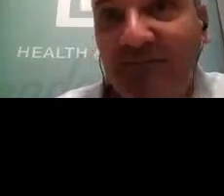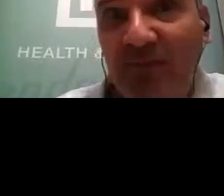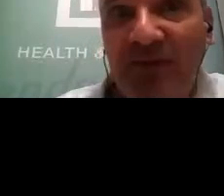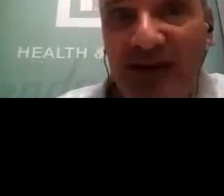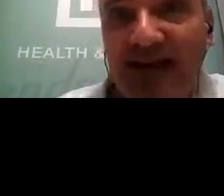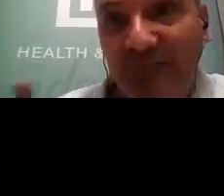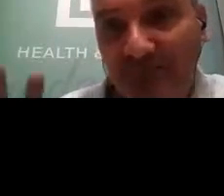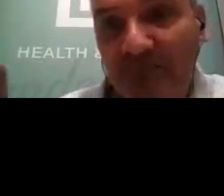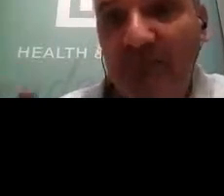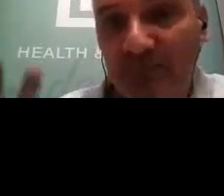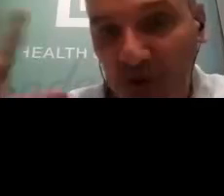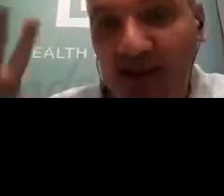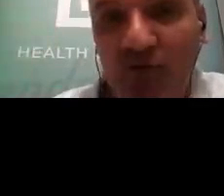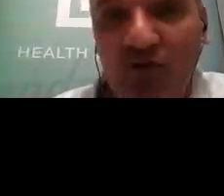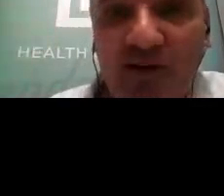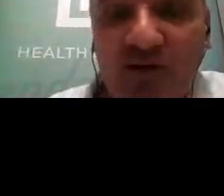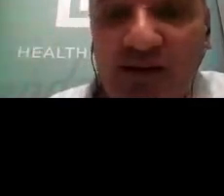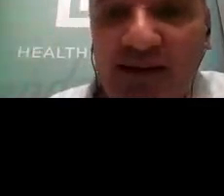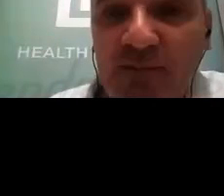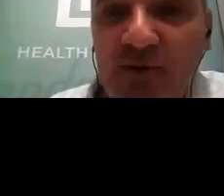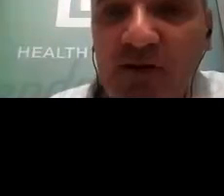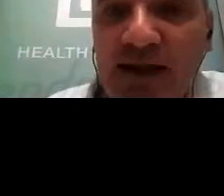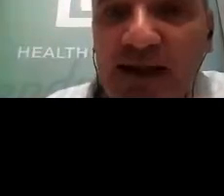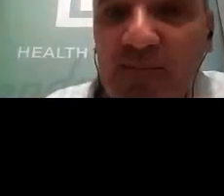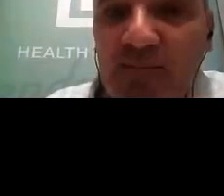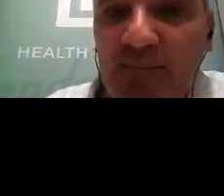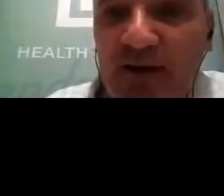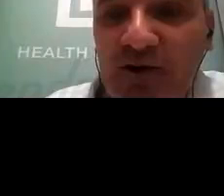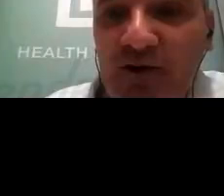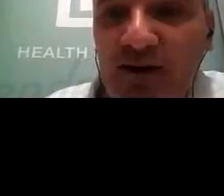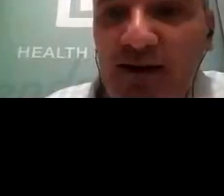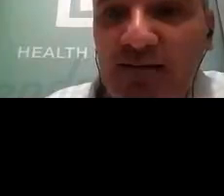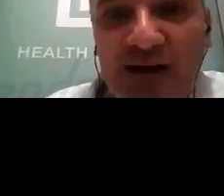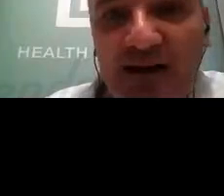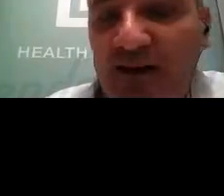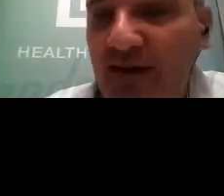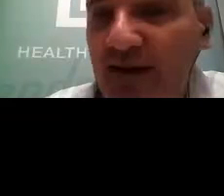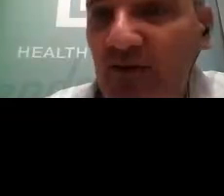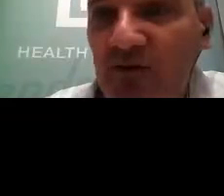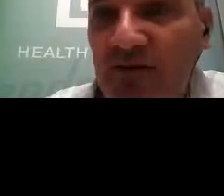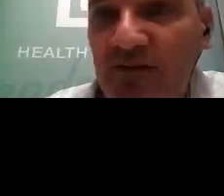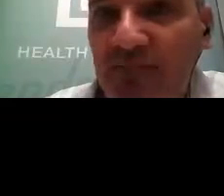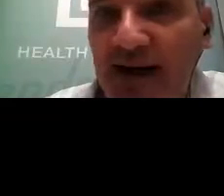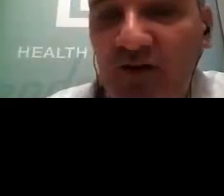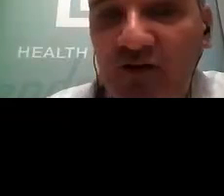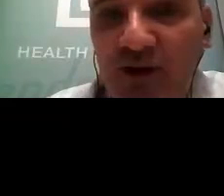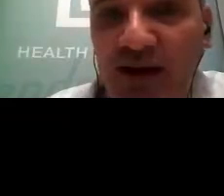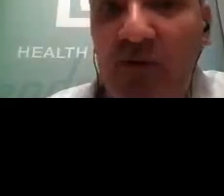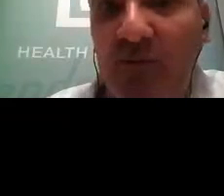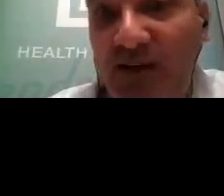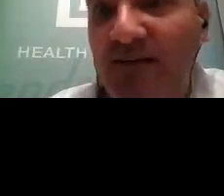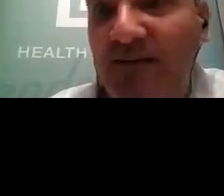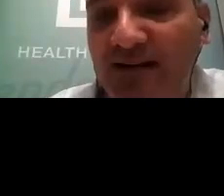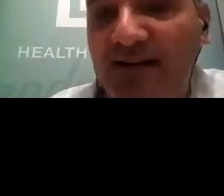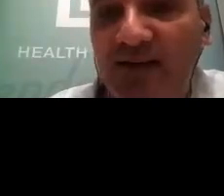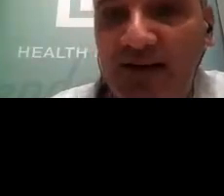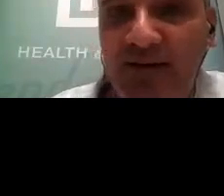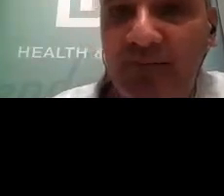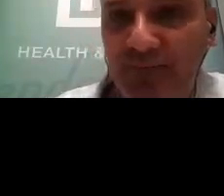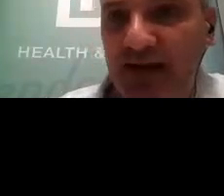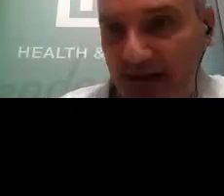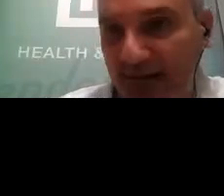podría, lo veremos con el paso del tiempo, pero un Alzheimer, un Parkinson, por ejemplo, podría haber